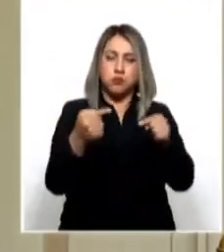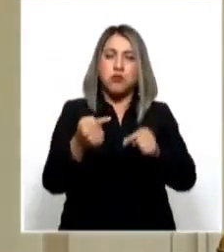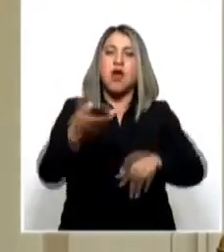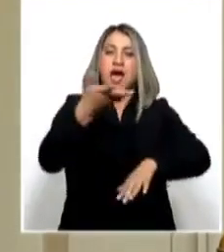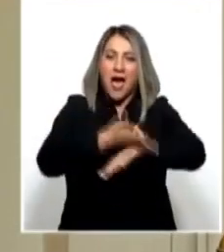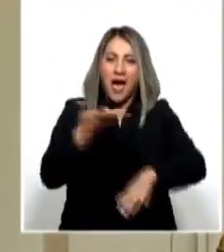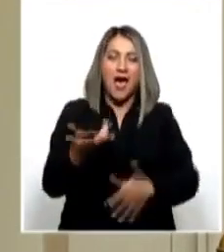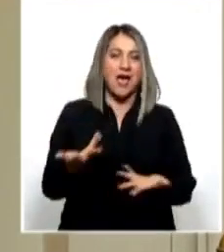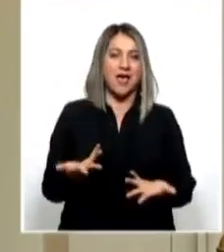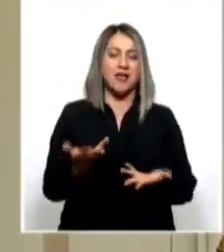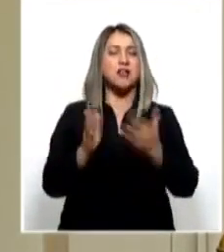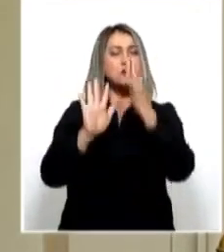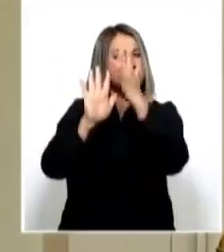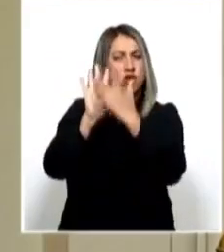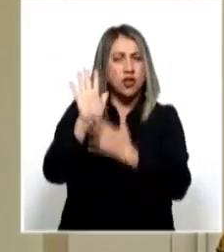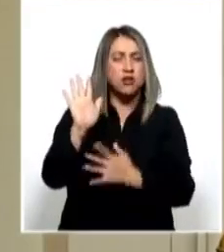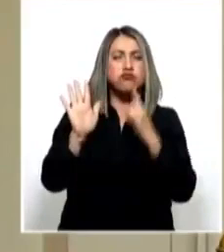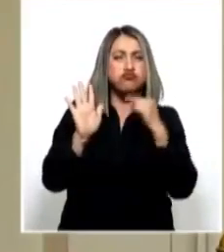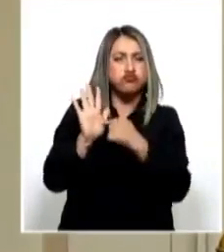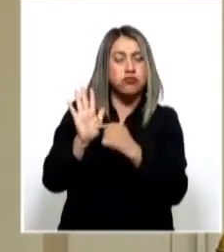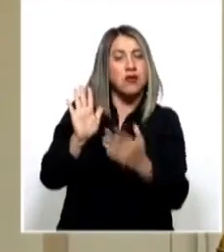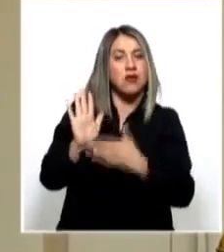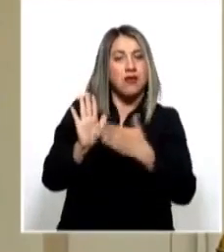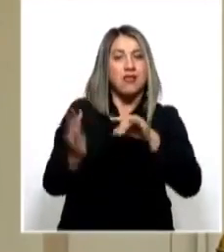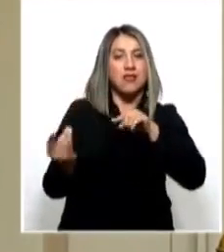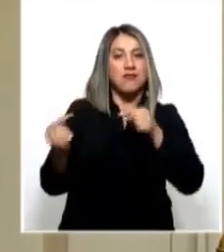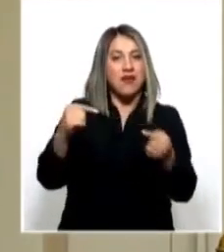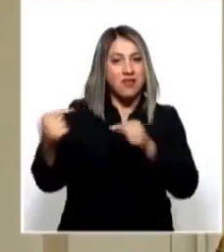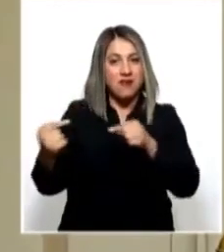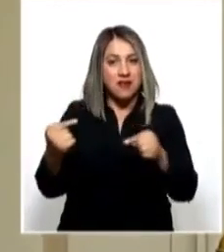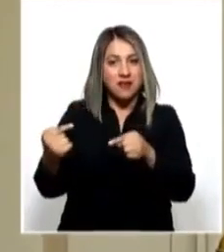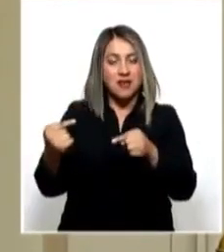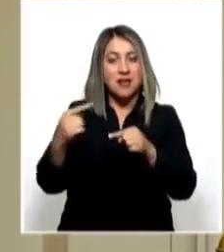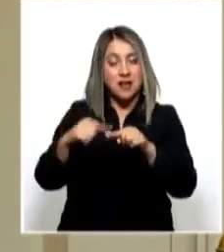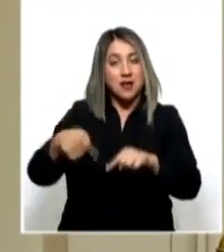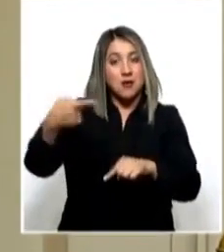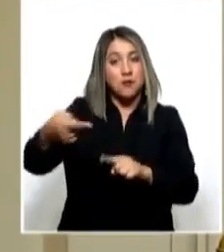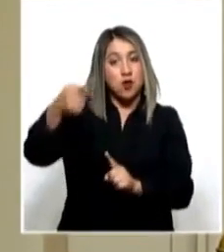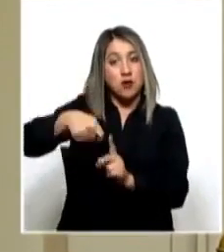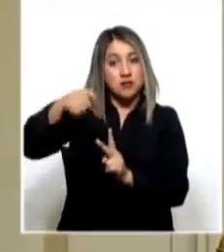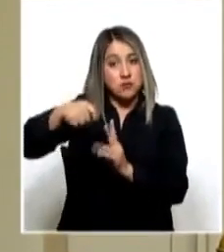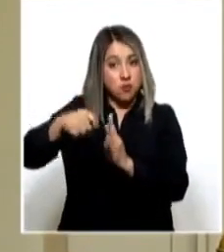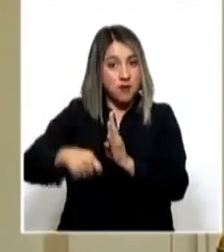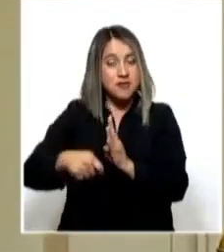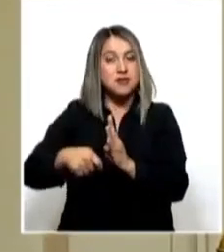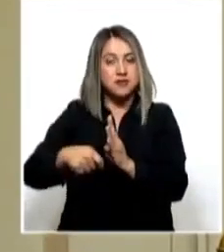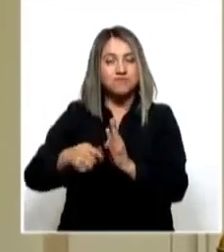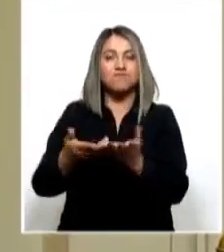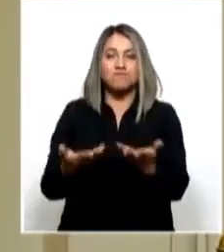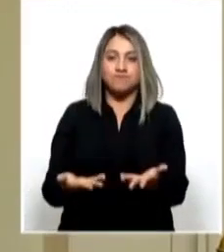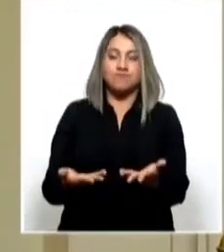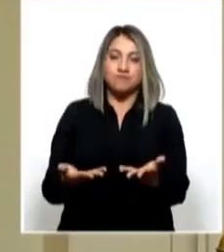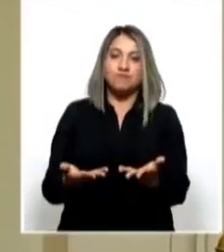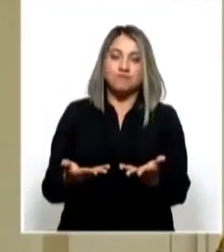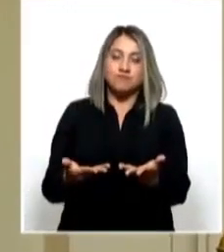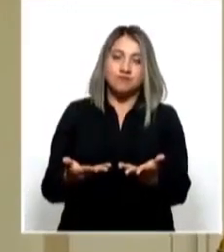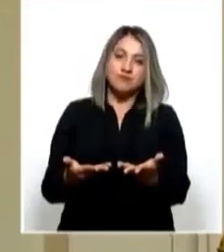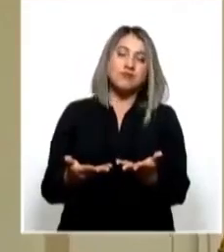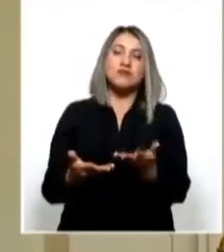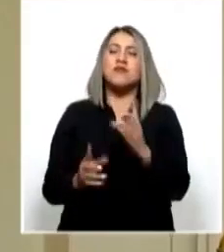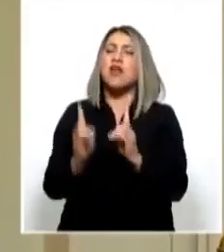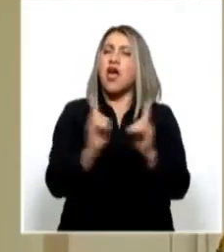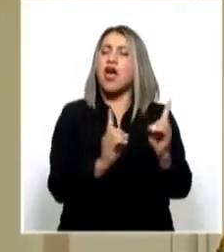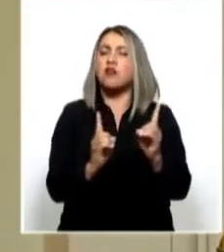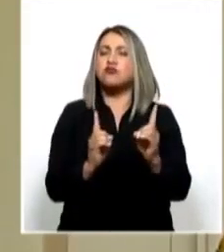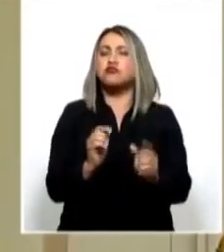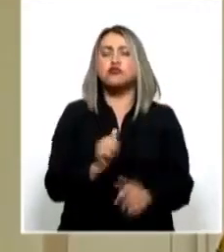el contenido del texto sobre el cual se debatirá durante los siguientes meses, hay algo en lo